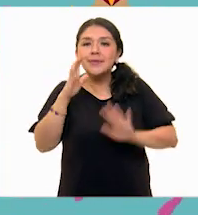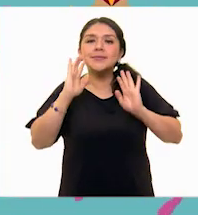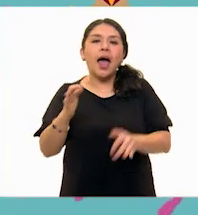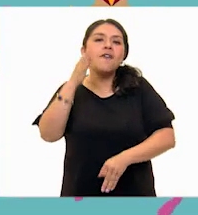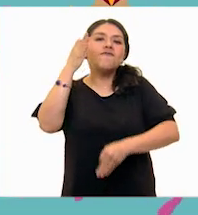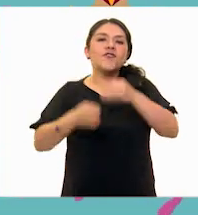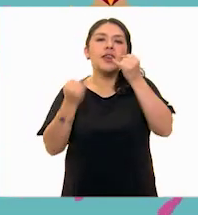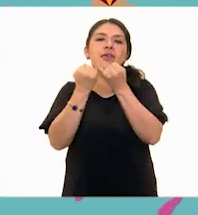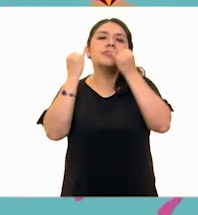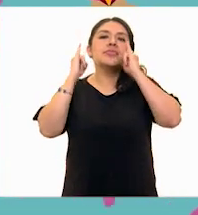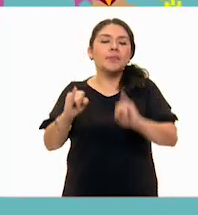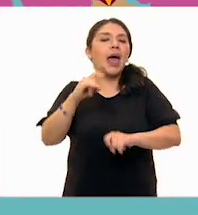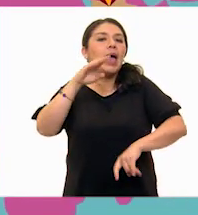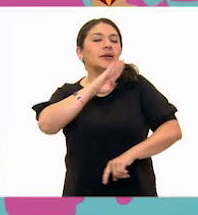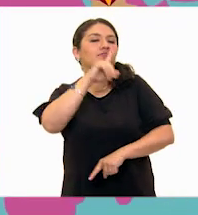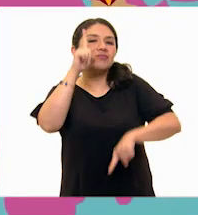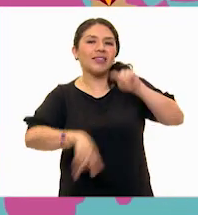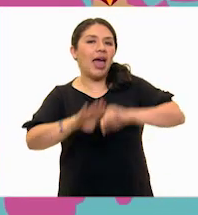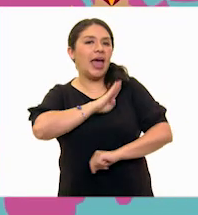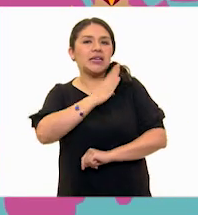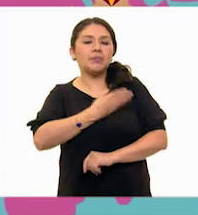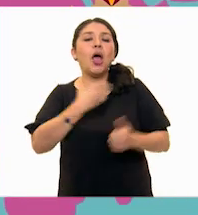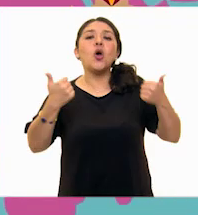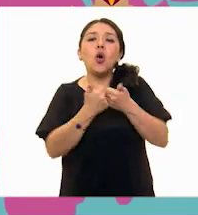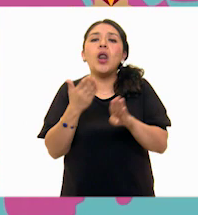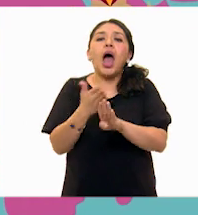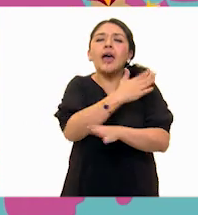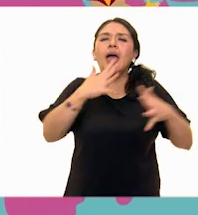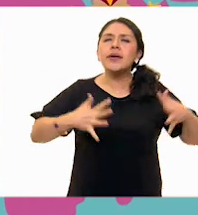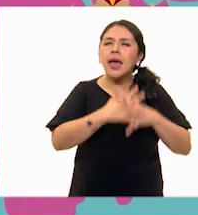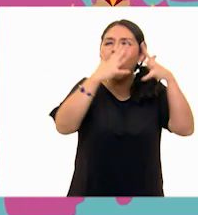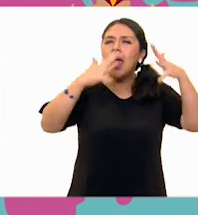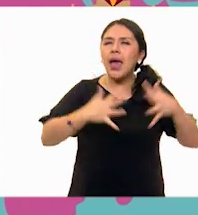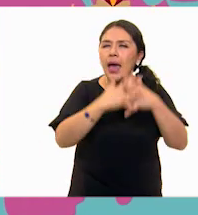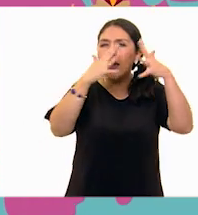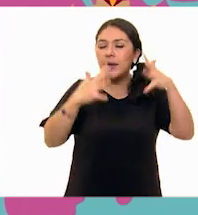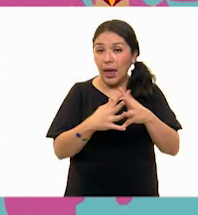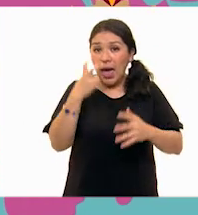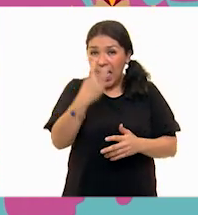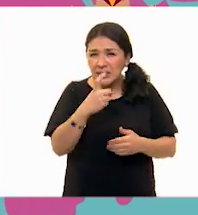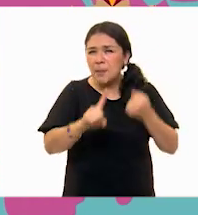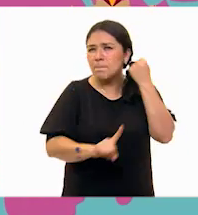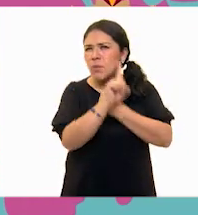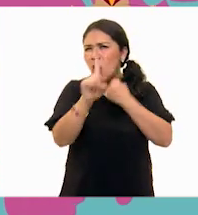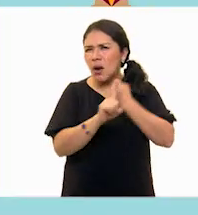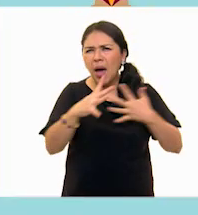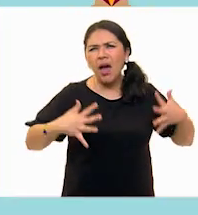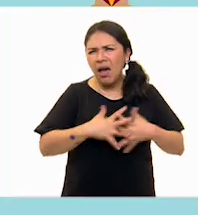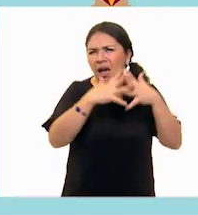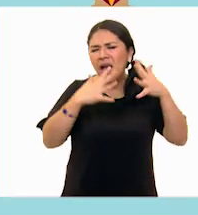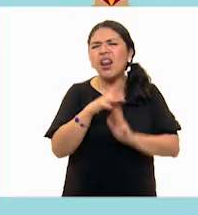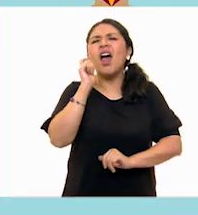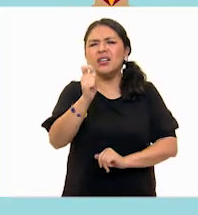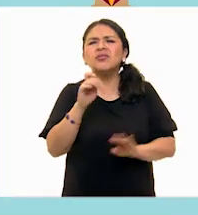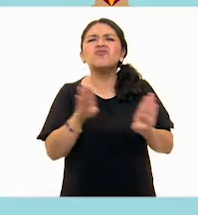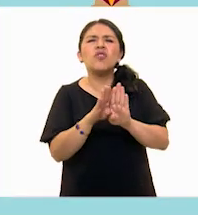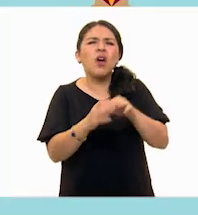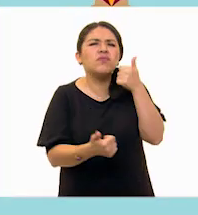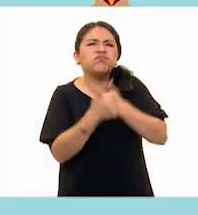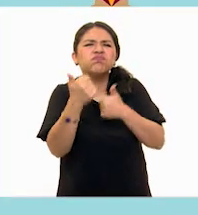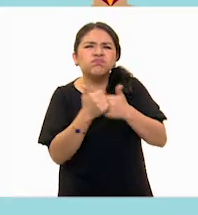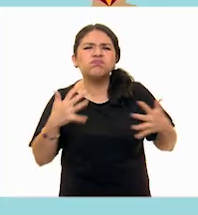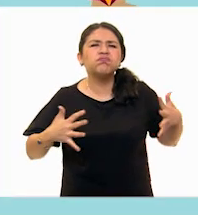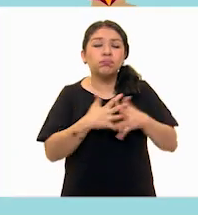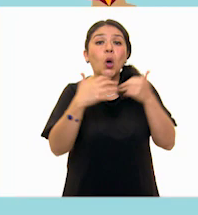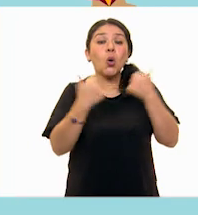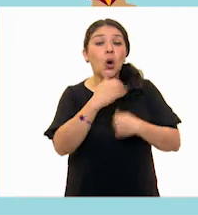su independencia de España tras la Guerra Hispanoamericana. El conflicto de la Guerra Hispanoamericana fue un enfrentamiento de España